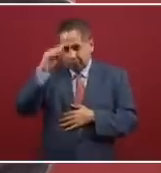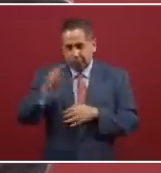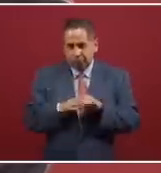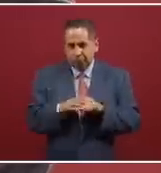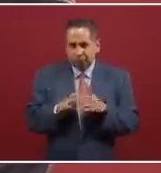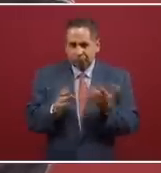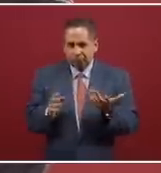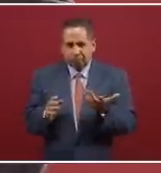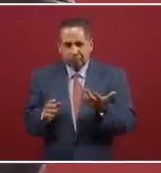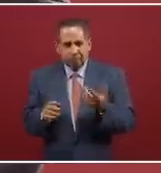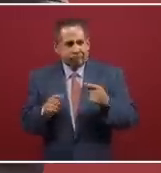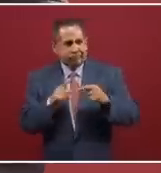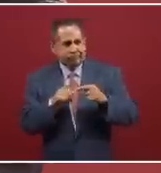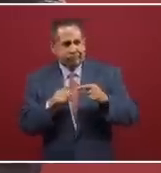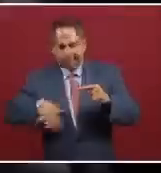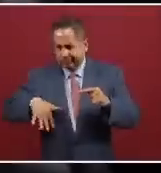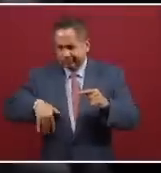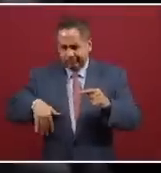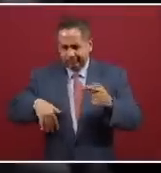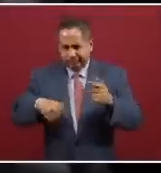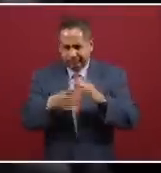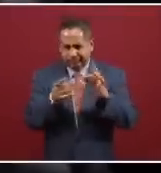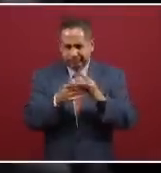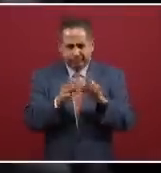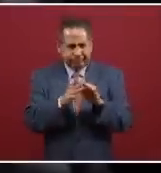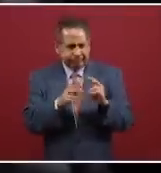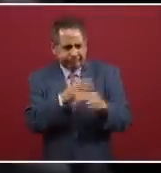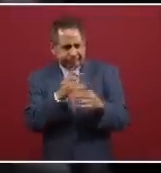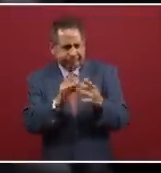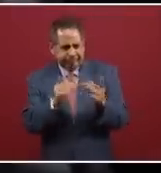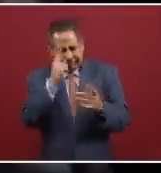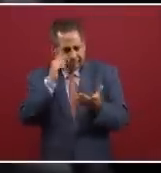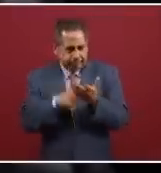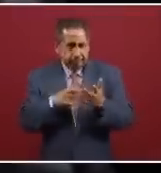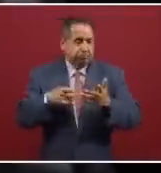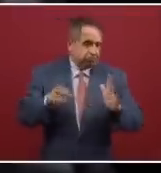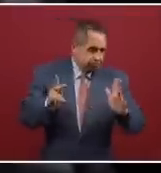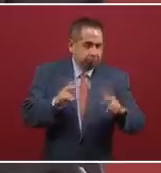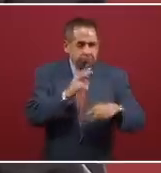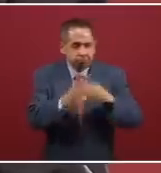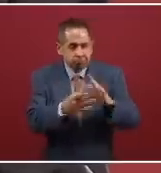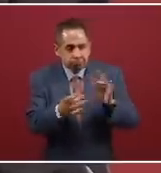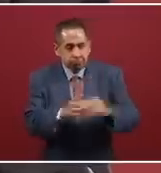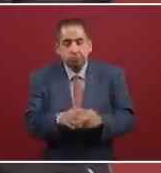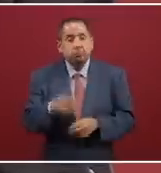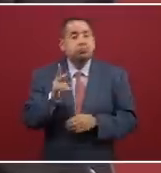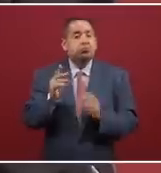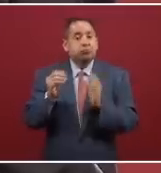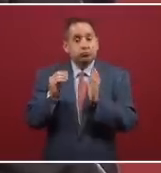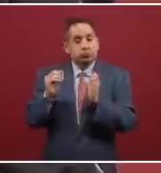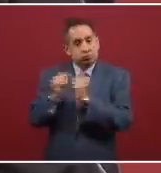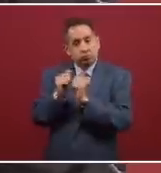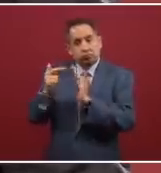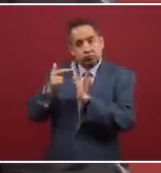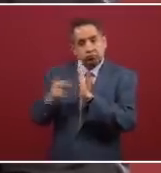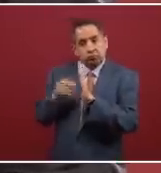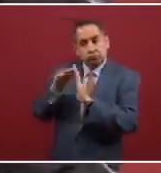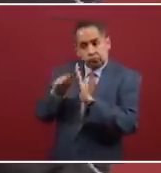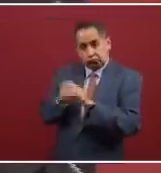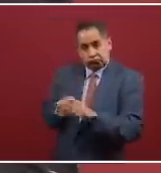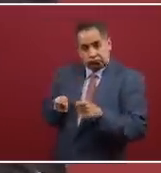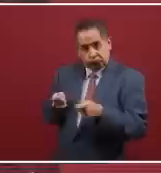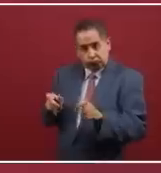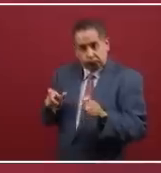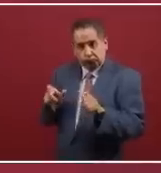correlación diferente a lo que te acabo de explicar pero además con las medidas que están tomando pues tendrían si